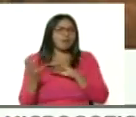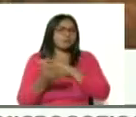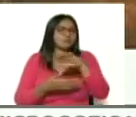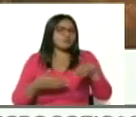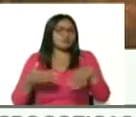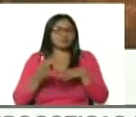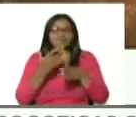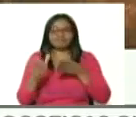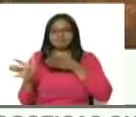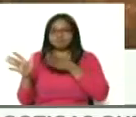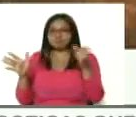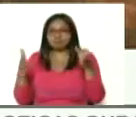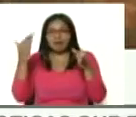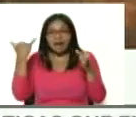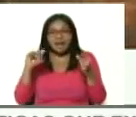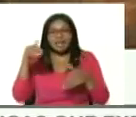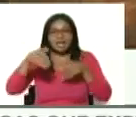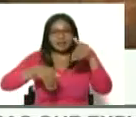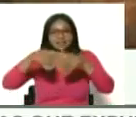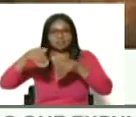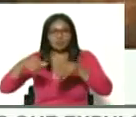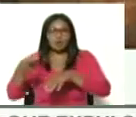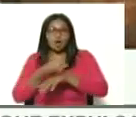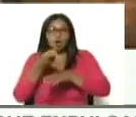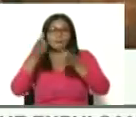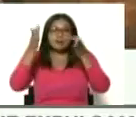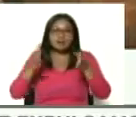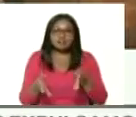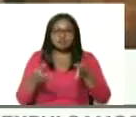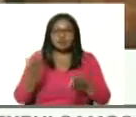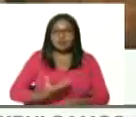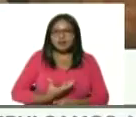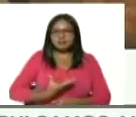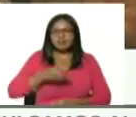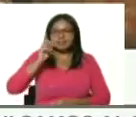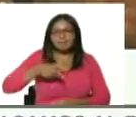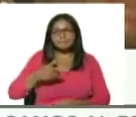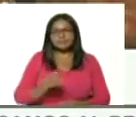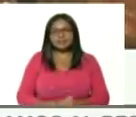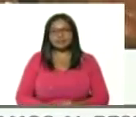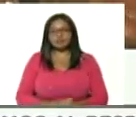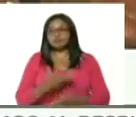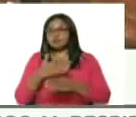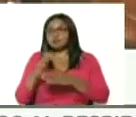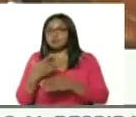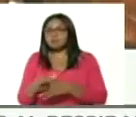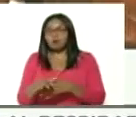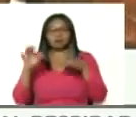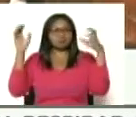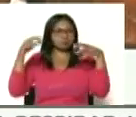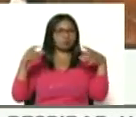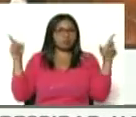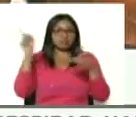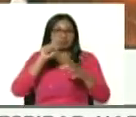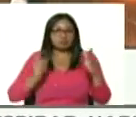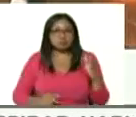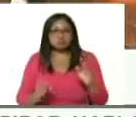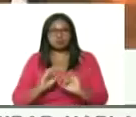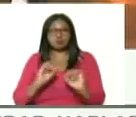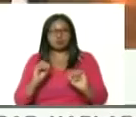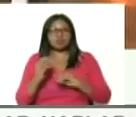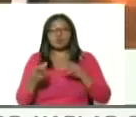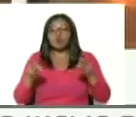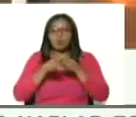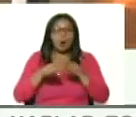relampaguee, habrá elecciones para gobernaciones y alcaldías. Llueva, truene o relampaguee, es el mayor